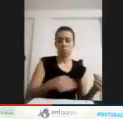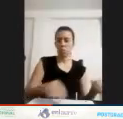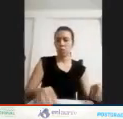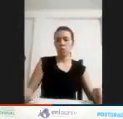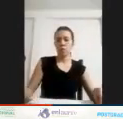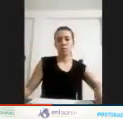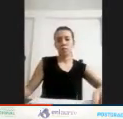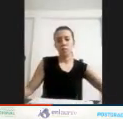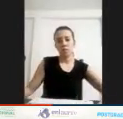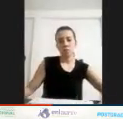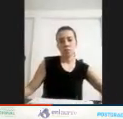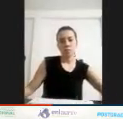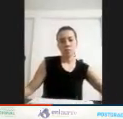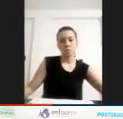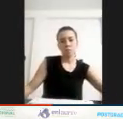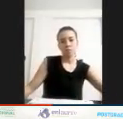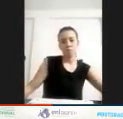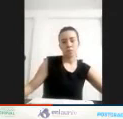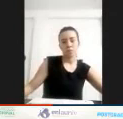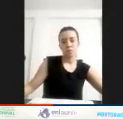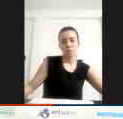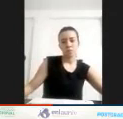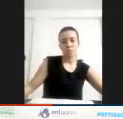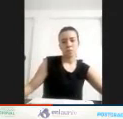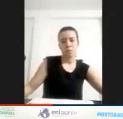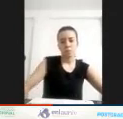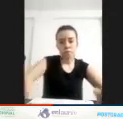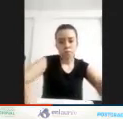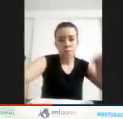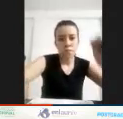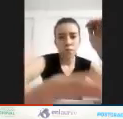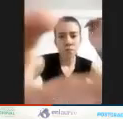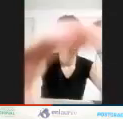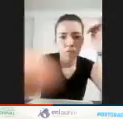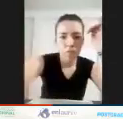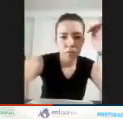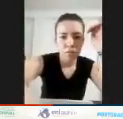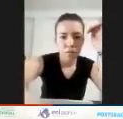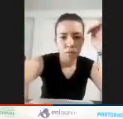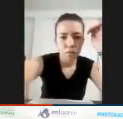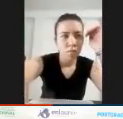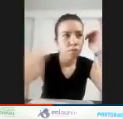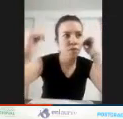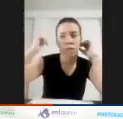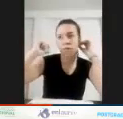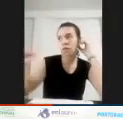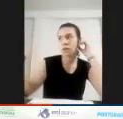Allí inclusive en la lámina se refiere al tema en particular, pero quisiera que me explicara alguien, por favor.